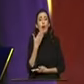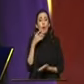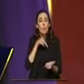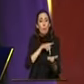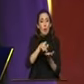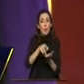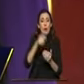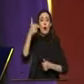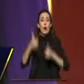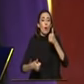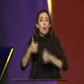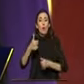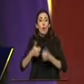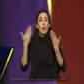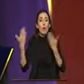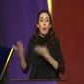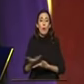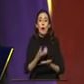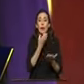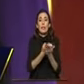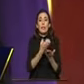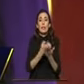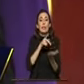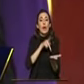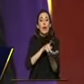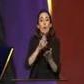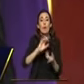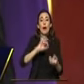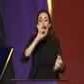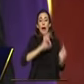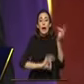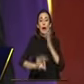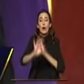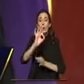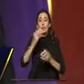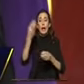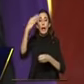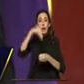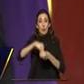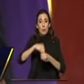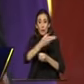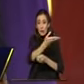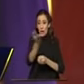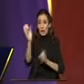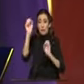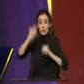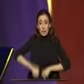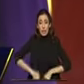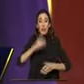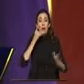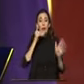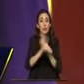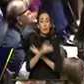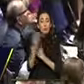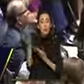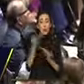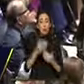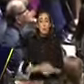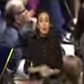recursos y cuáles serán las fuentes de financiamiento que reemplazarían los ingresos a los que debamos renunciar.